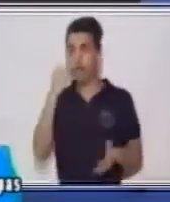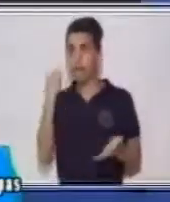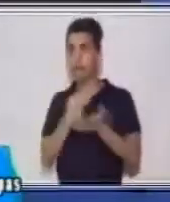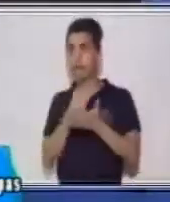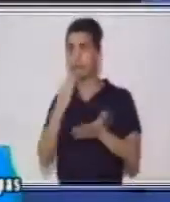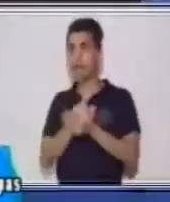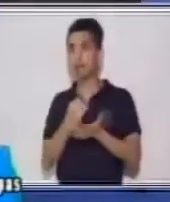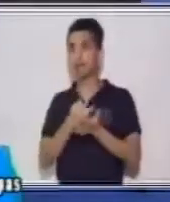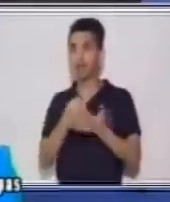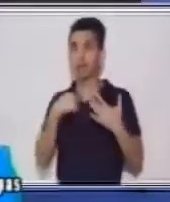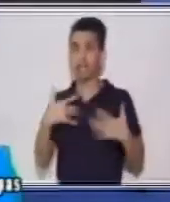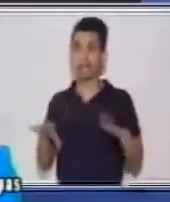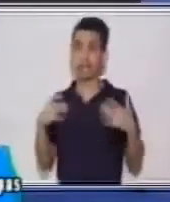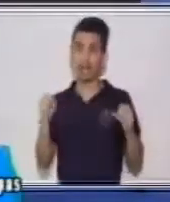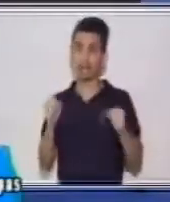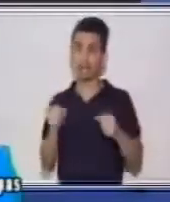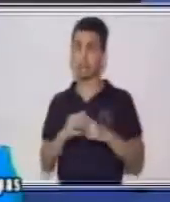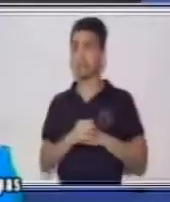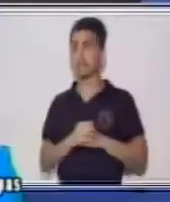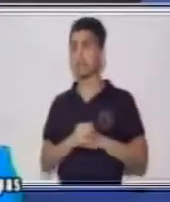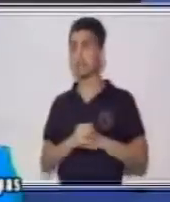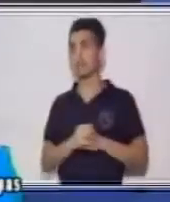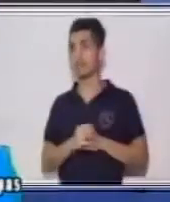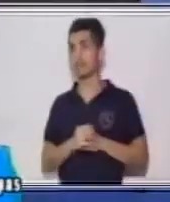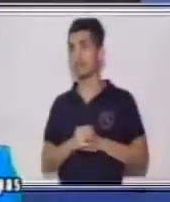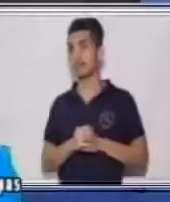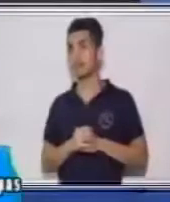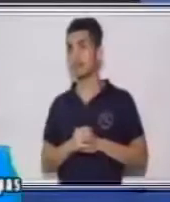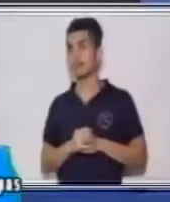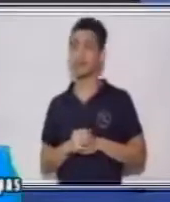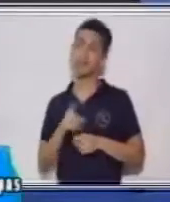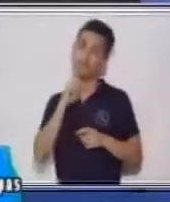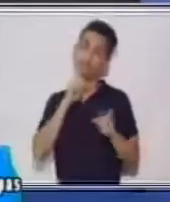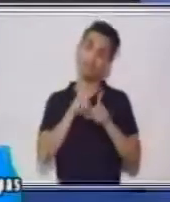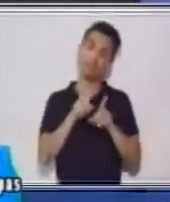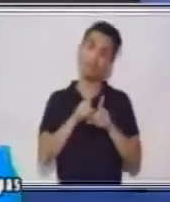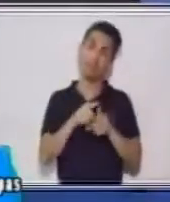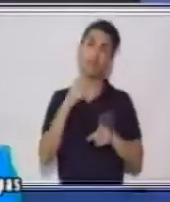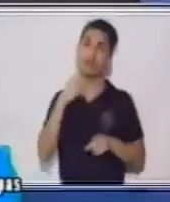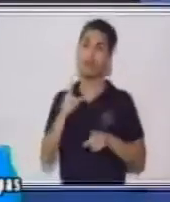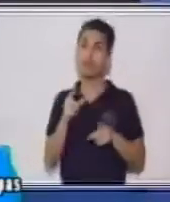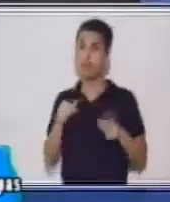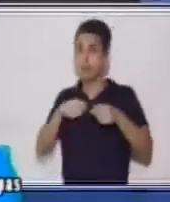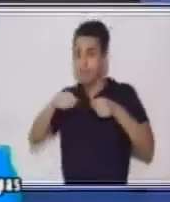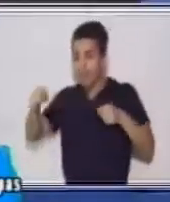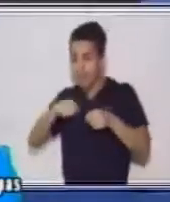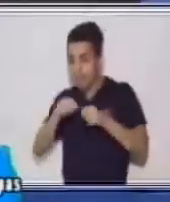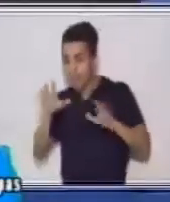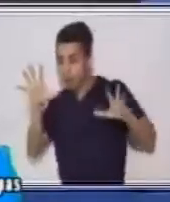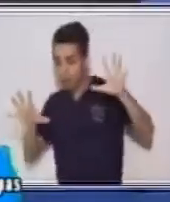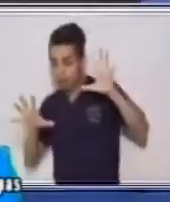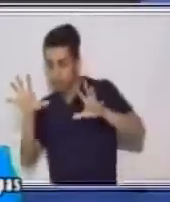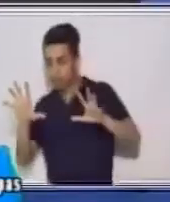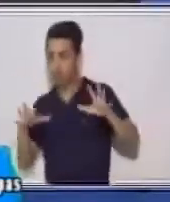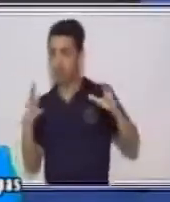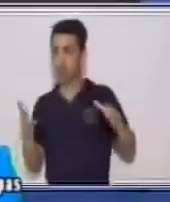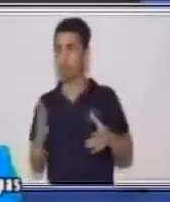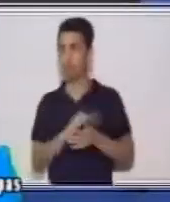investigaciones que hemos hecho y también da la medida, ángulo, también la